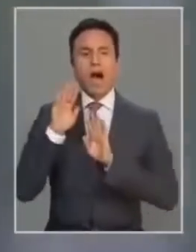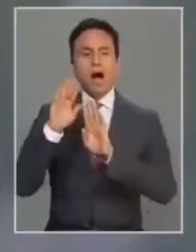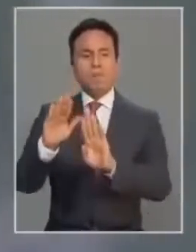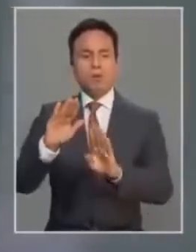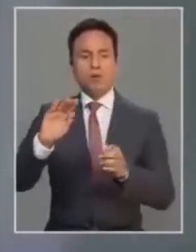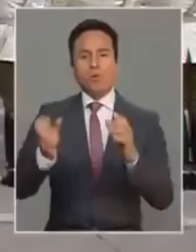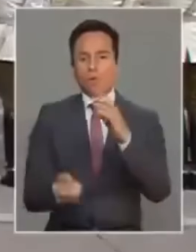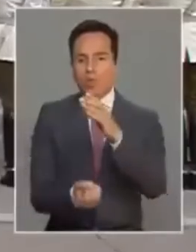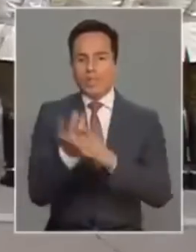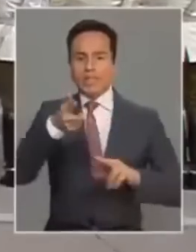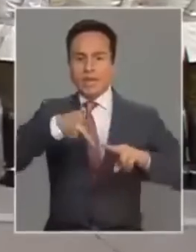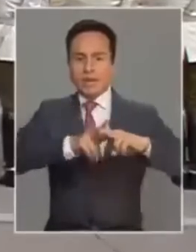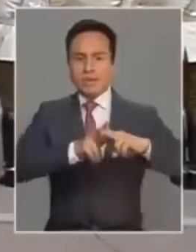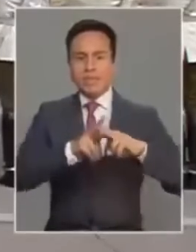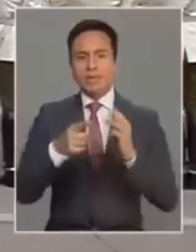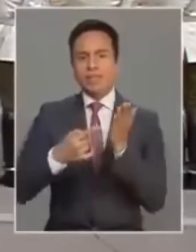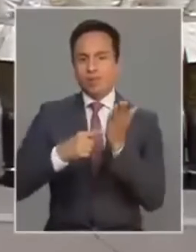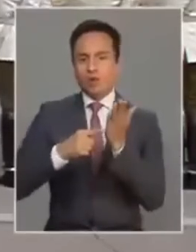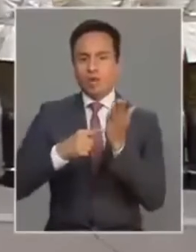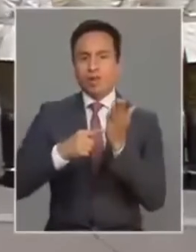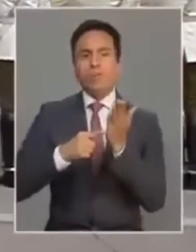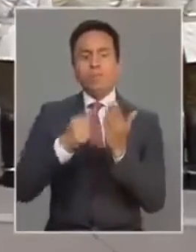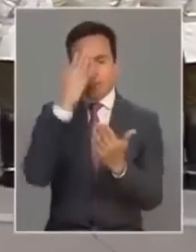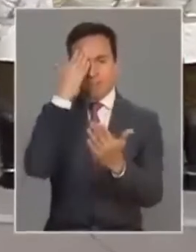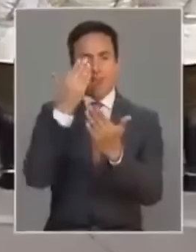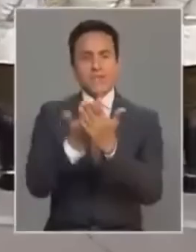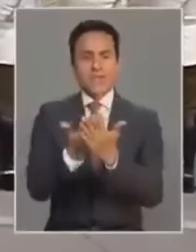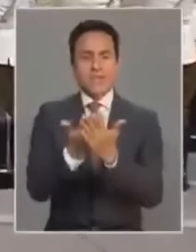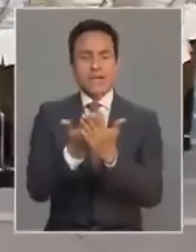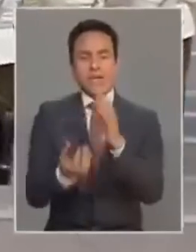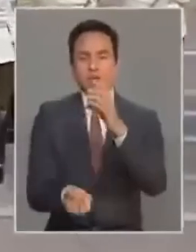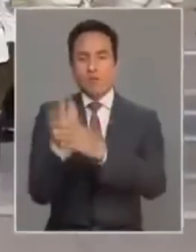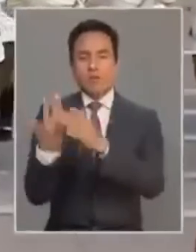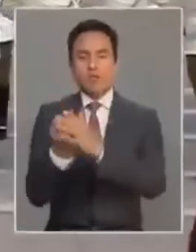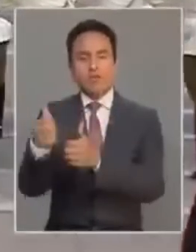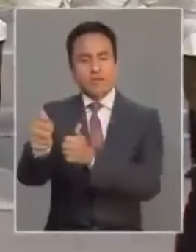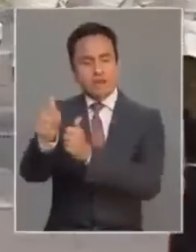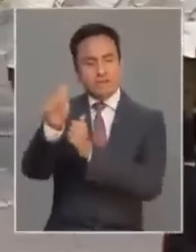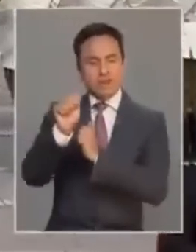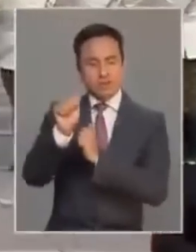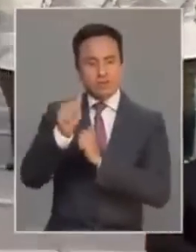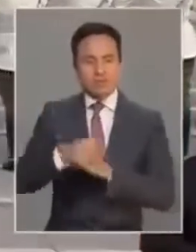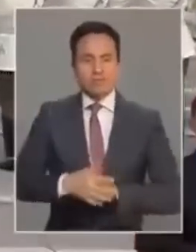de modernas herramientas tecnológicas para enfrentar los nuevos desafíos.